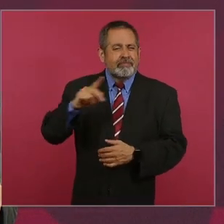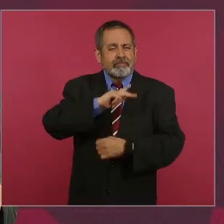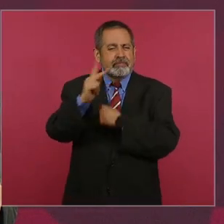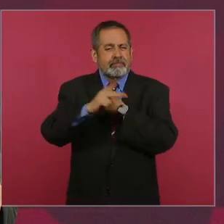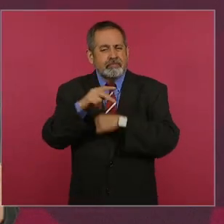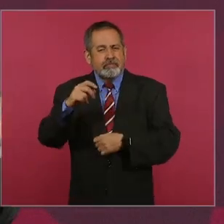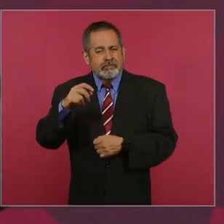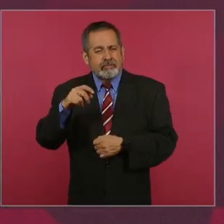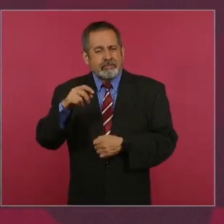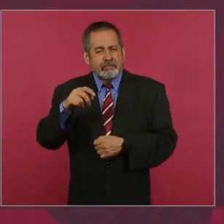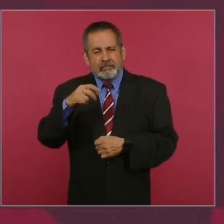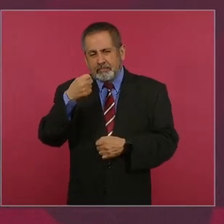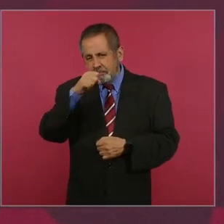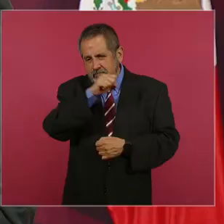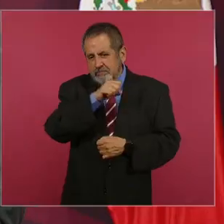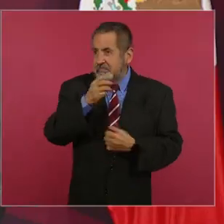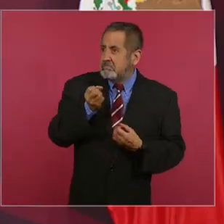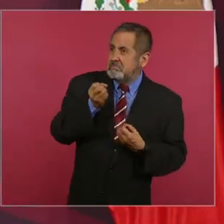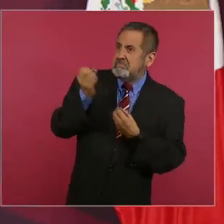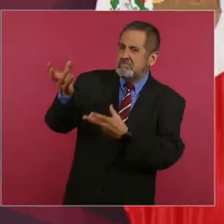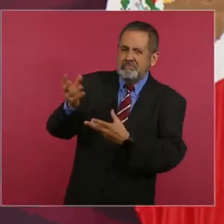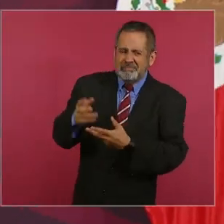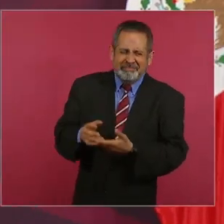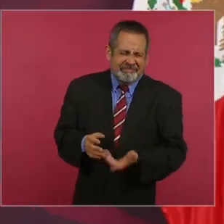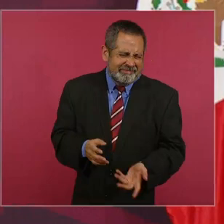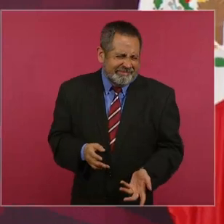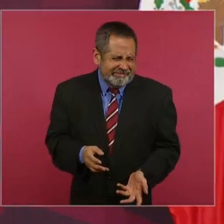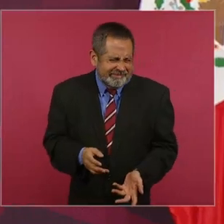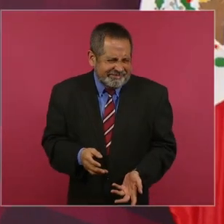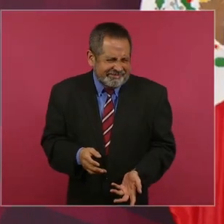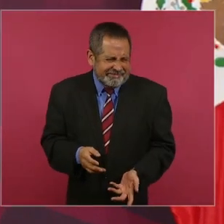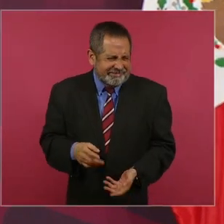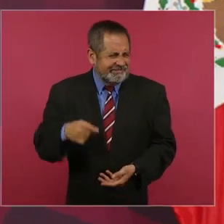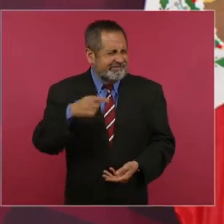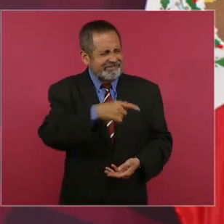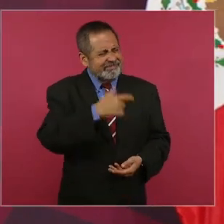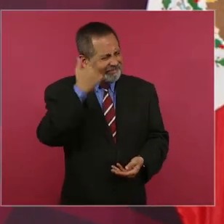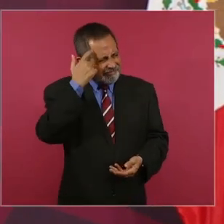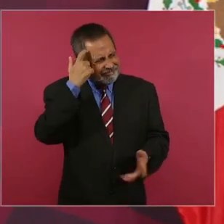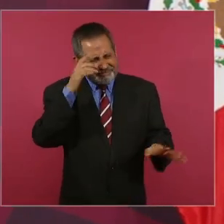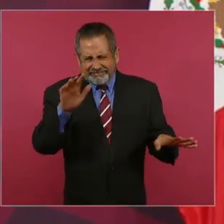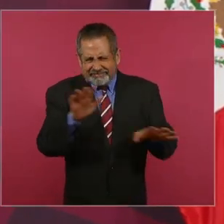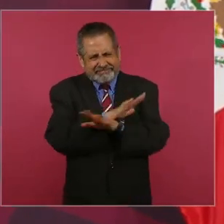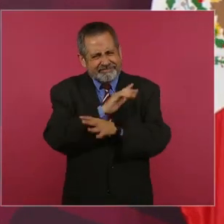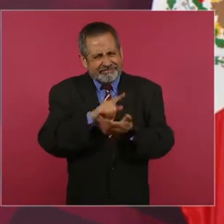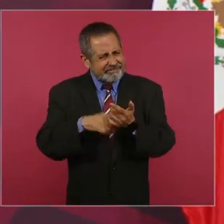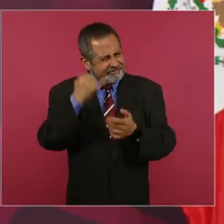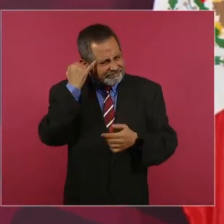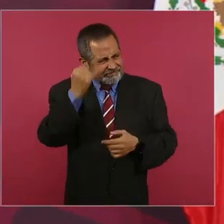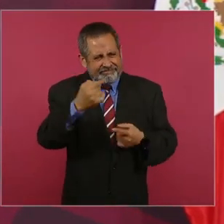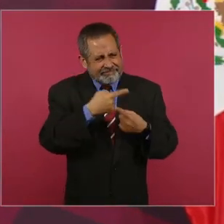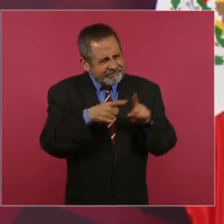por qué no cambian de estrategia por